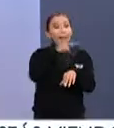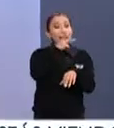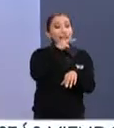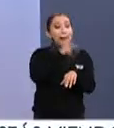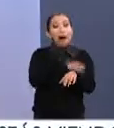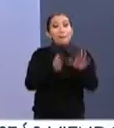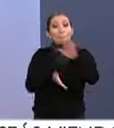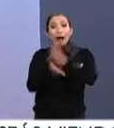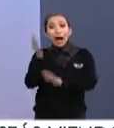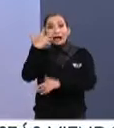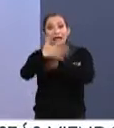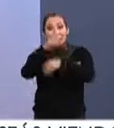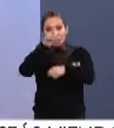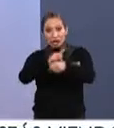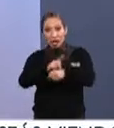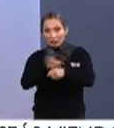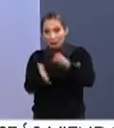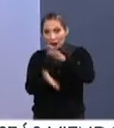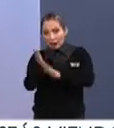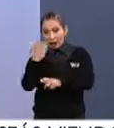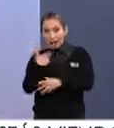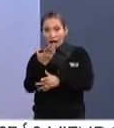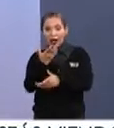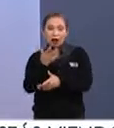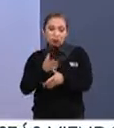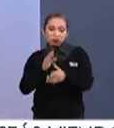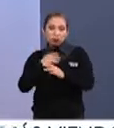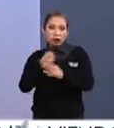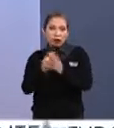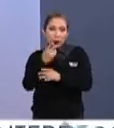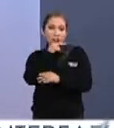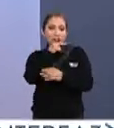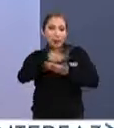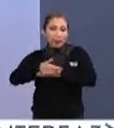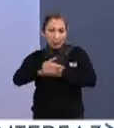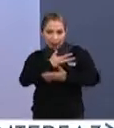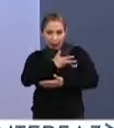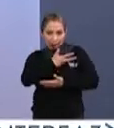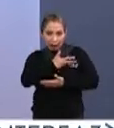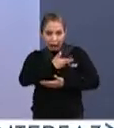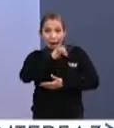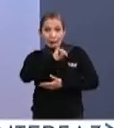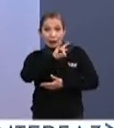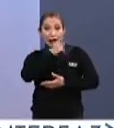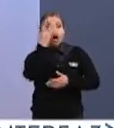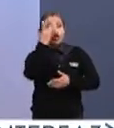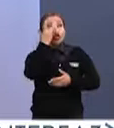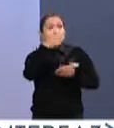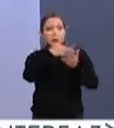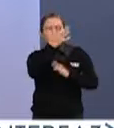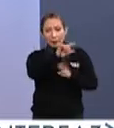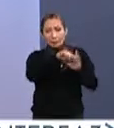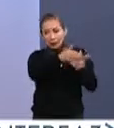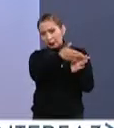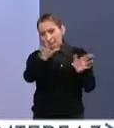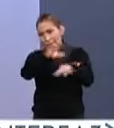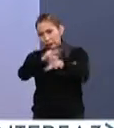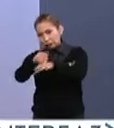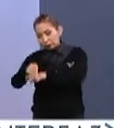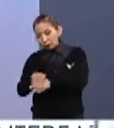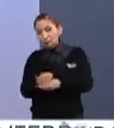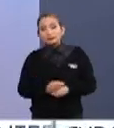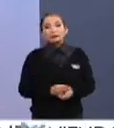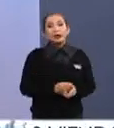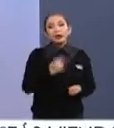de 15 días de ausencia que se les otorgan a los nuevos padres en el Politécnico desde el 2010,